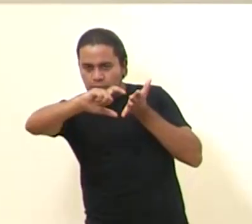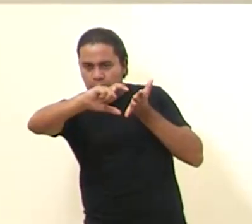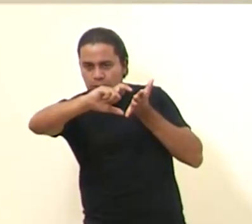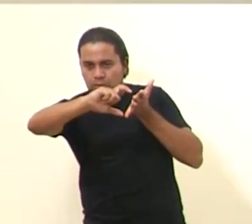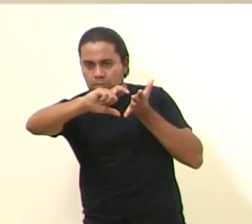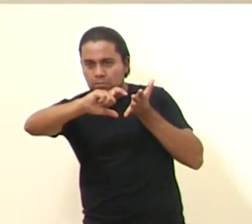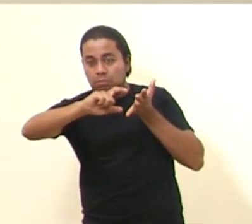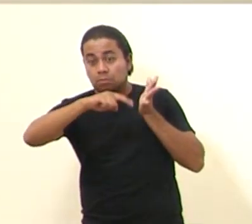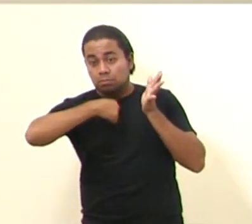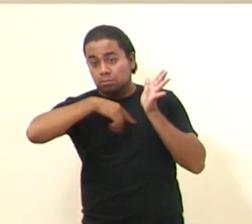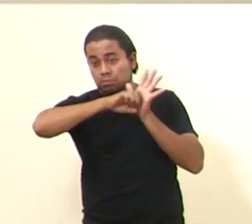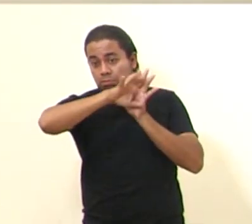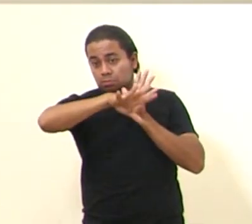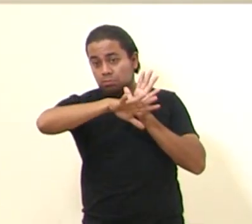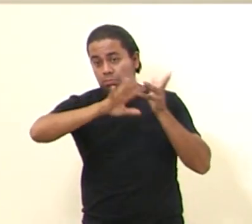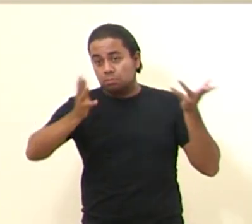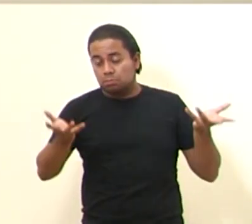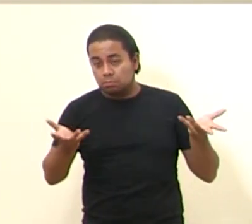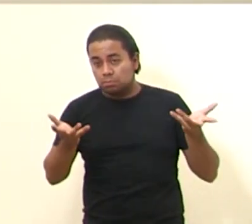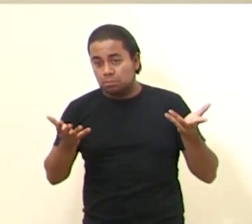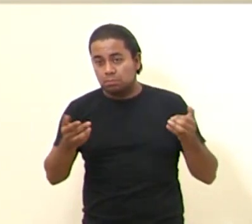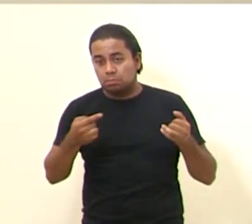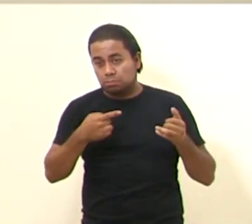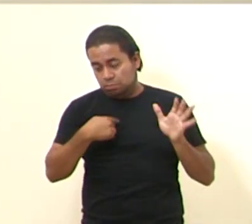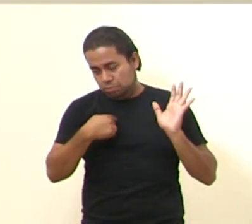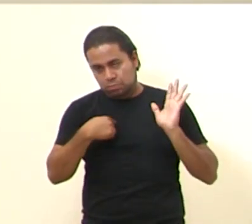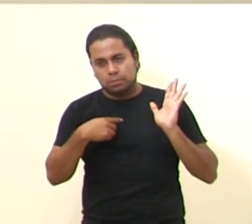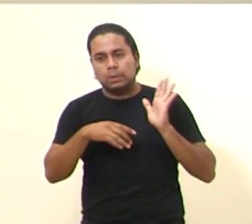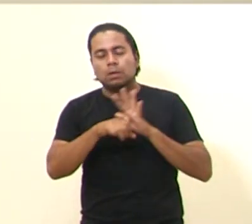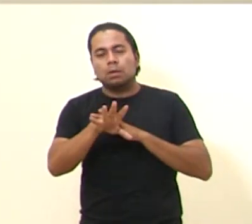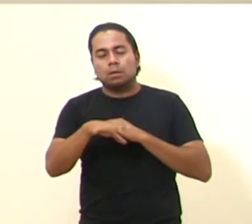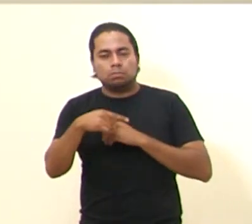me ha servido mucho es, por ejemplo,